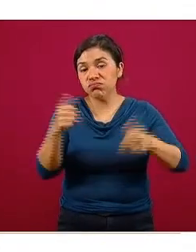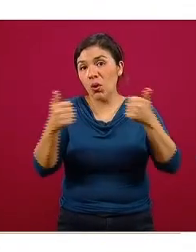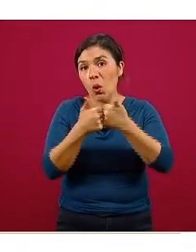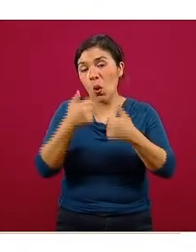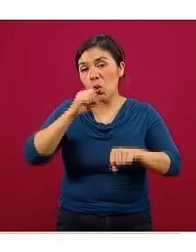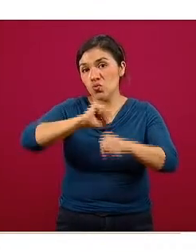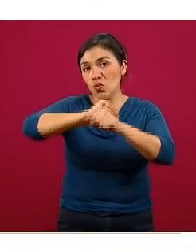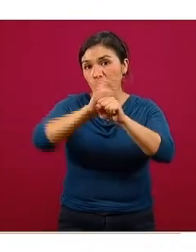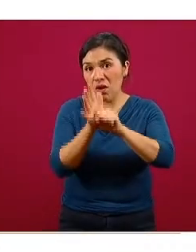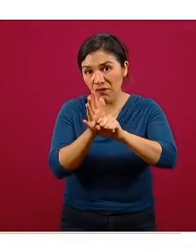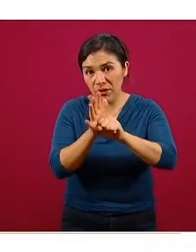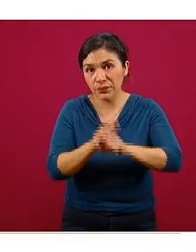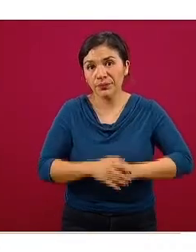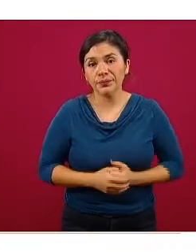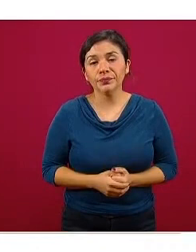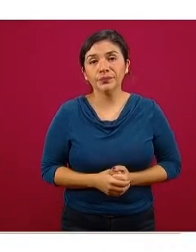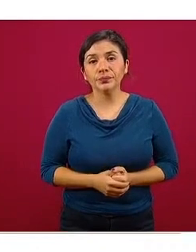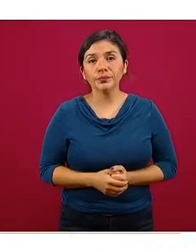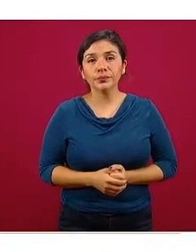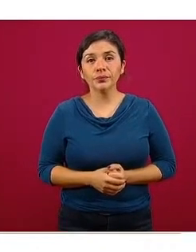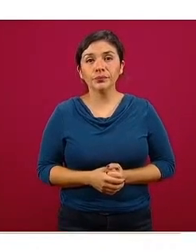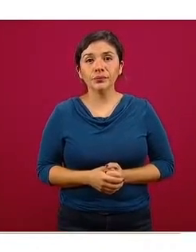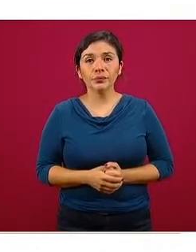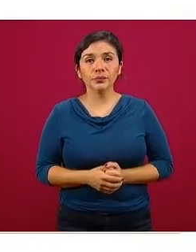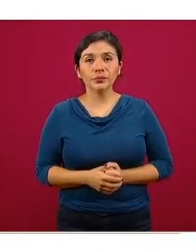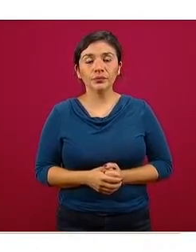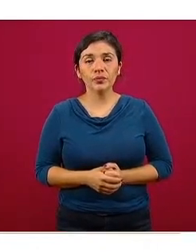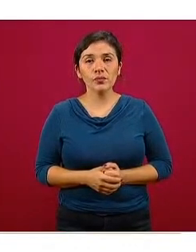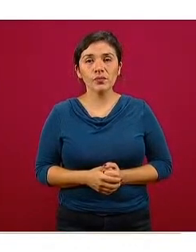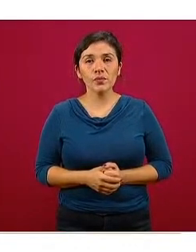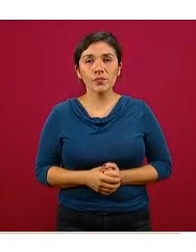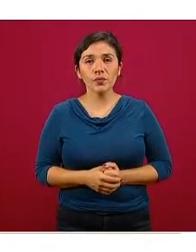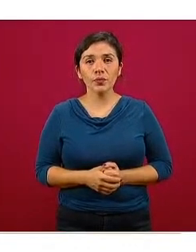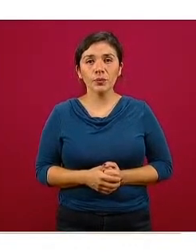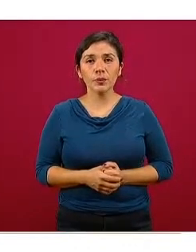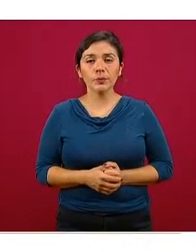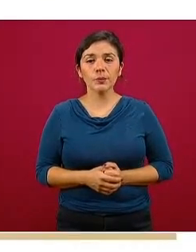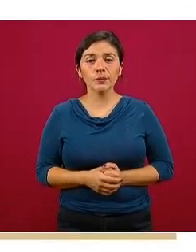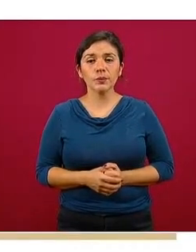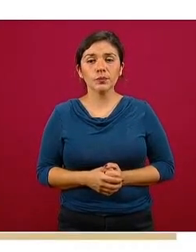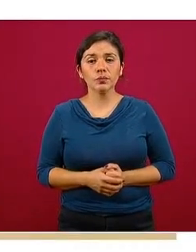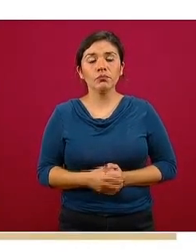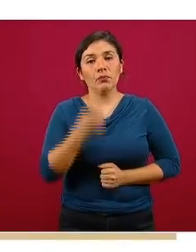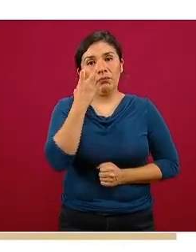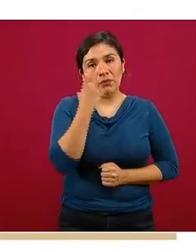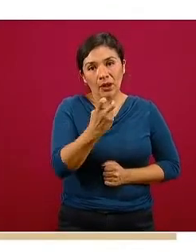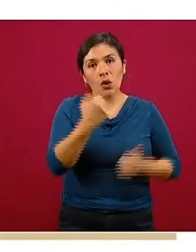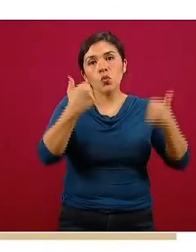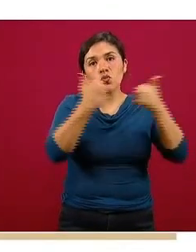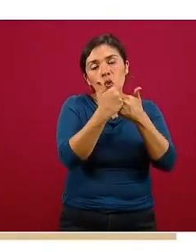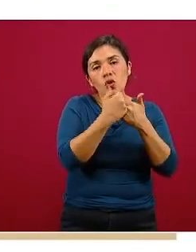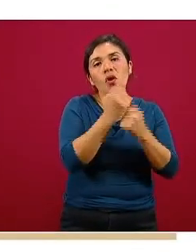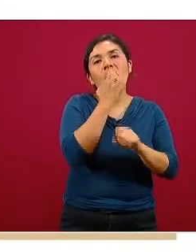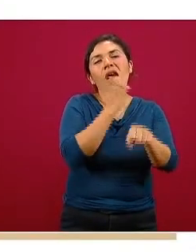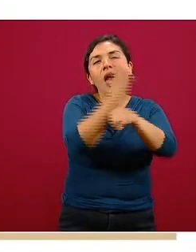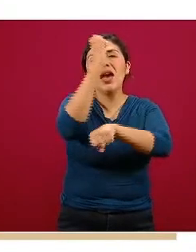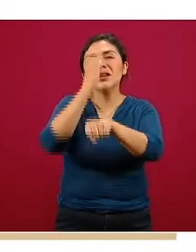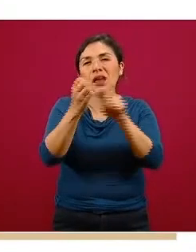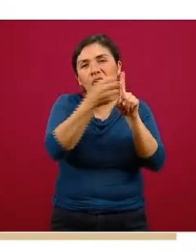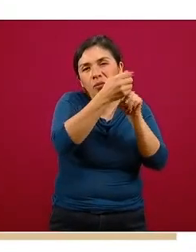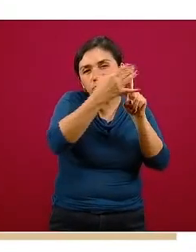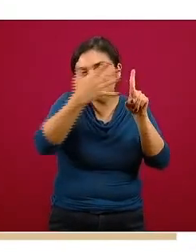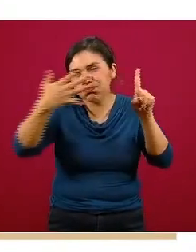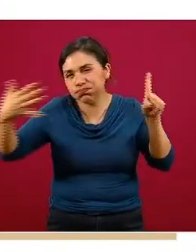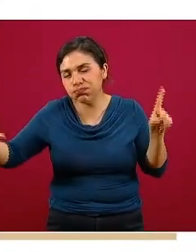defunciones que se confirman a la enfermedad. En la siguiente diapositiva las vamos a ver distribuidas por entidad